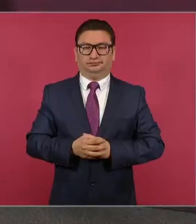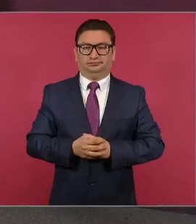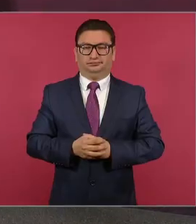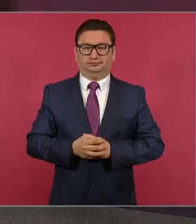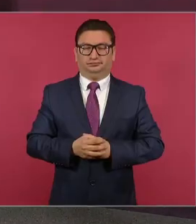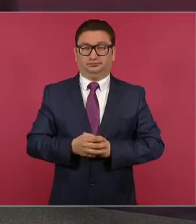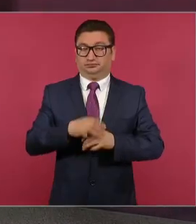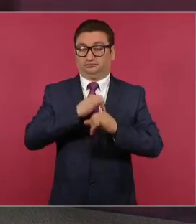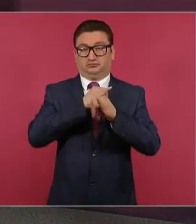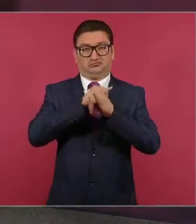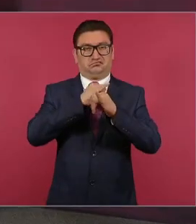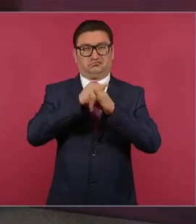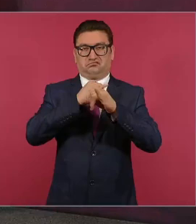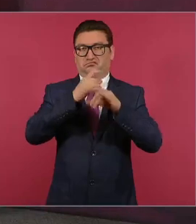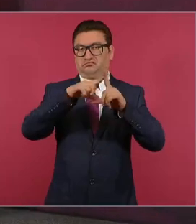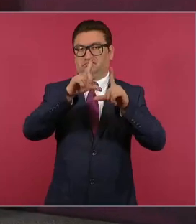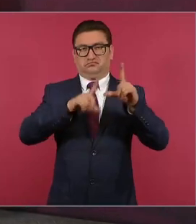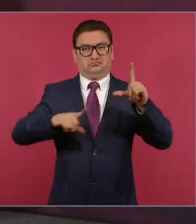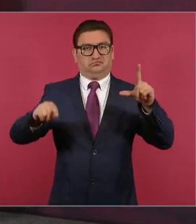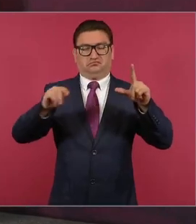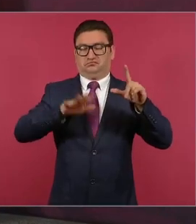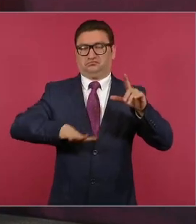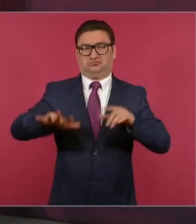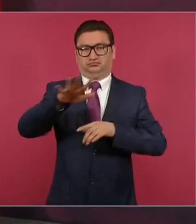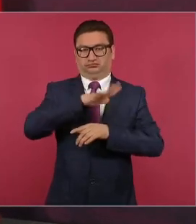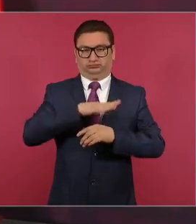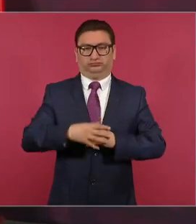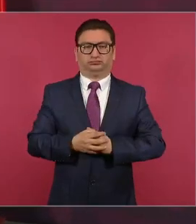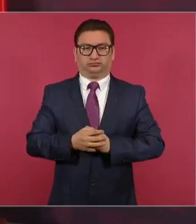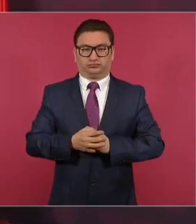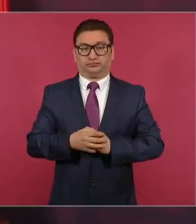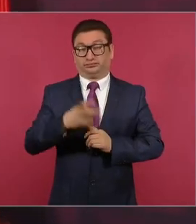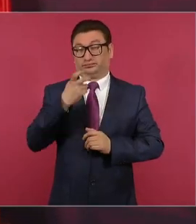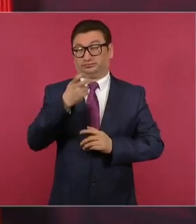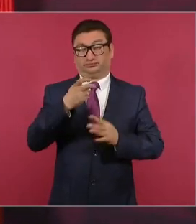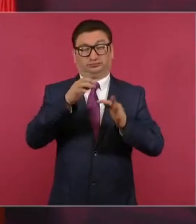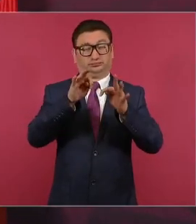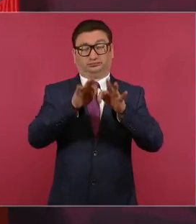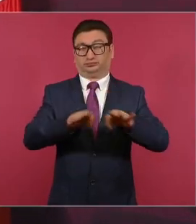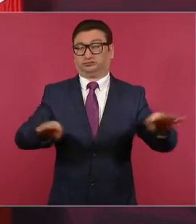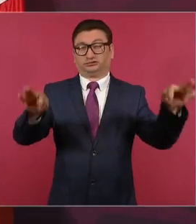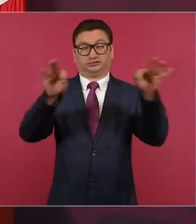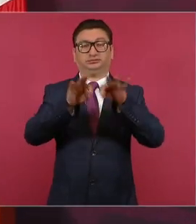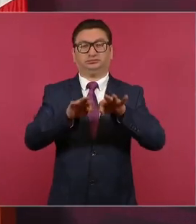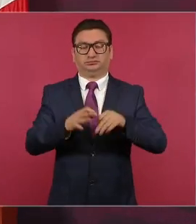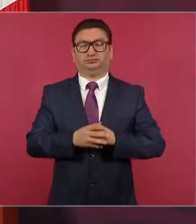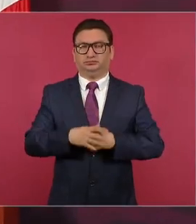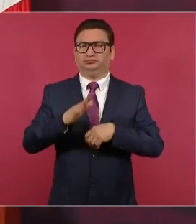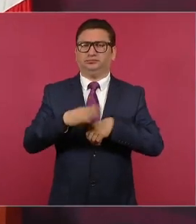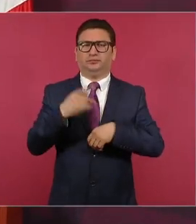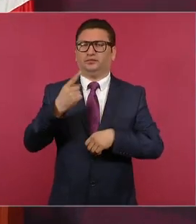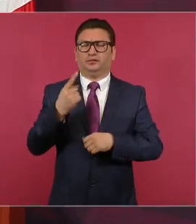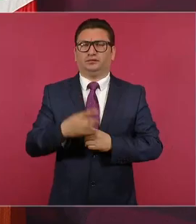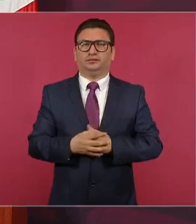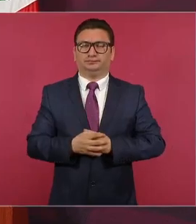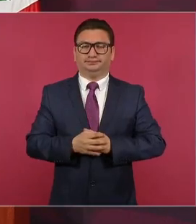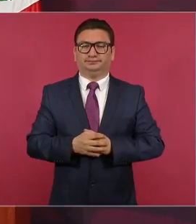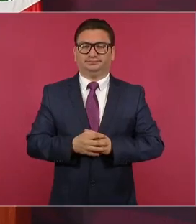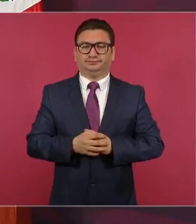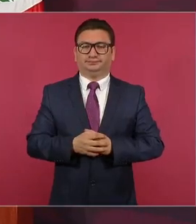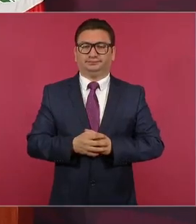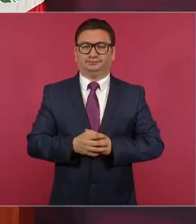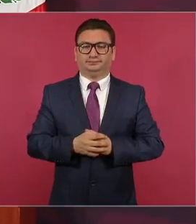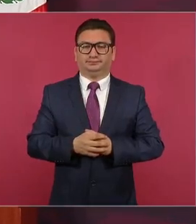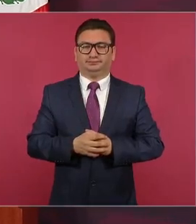de internet en todo el país. Y eso es muy importante porque pues